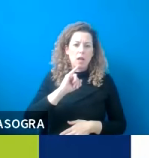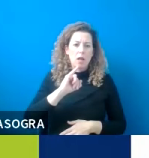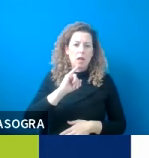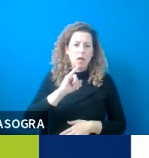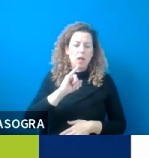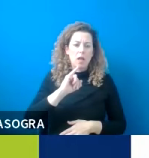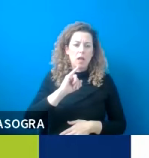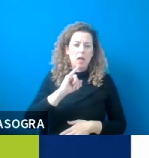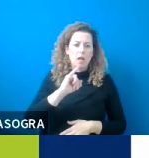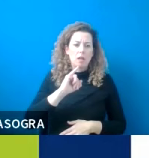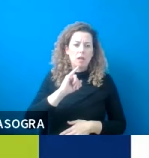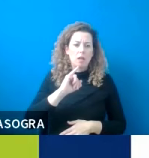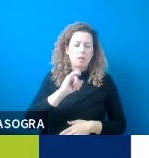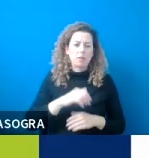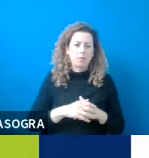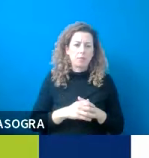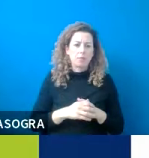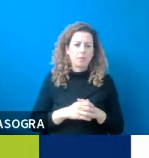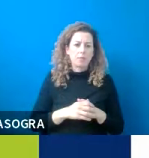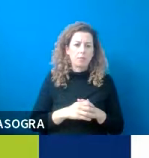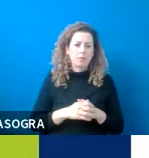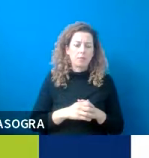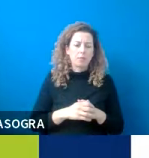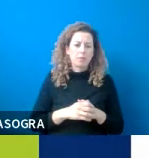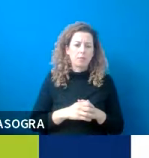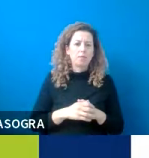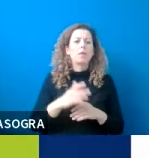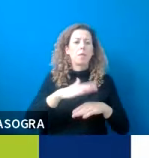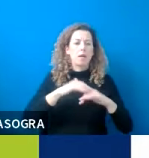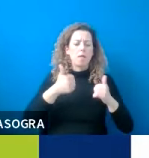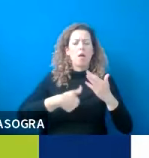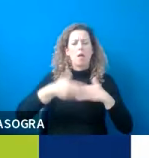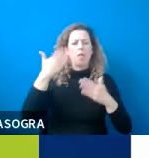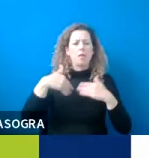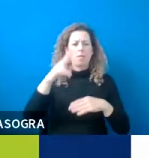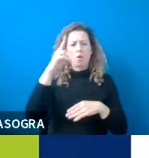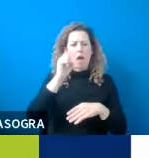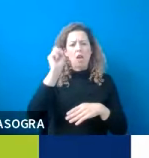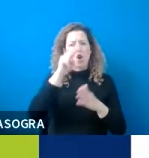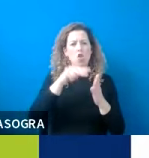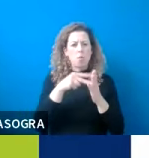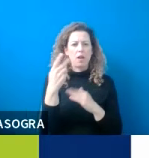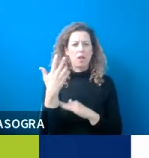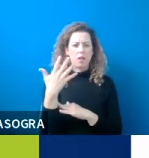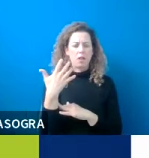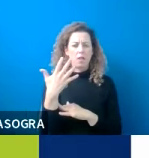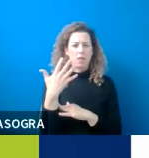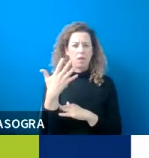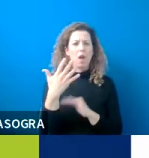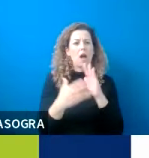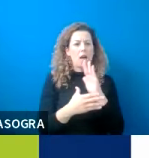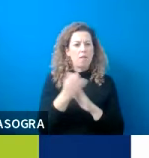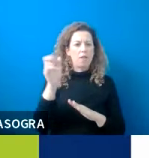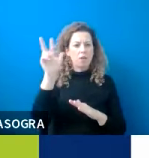ventaja, ¿vale? Para empezar, hace ya mucho tiempo, en el año 2005, la Federación